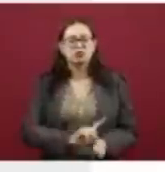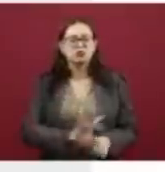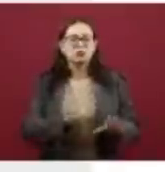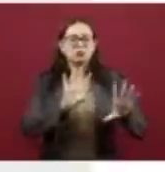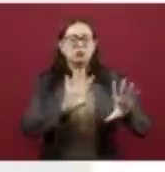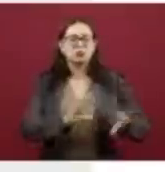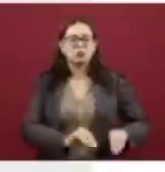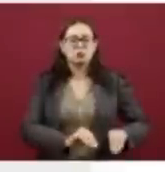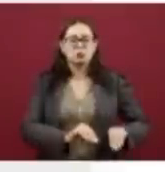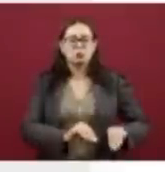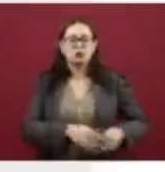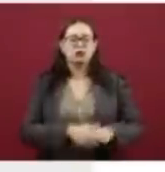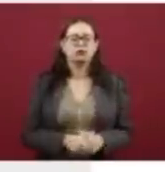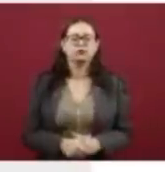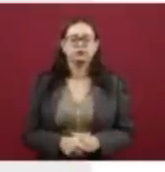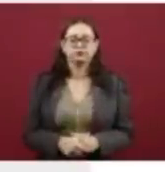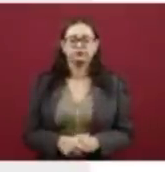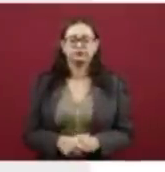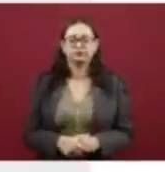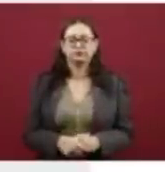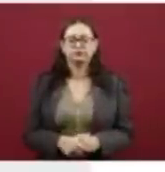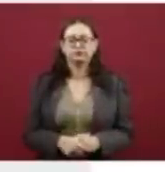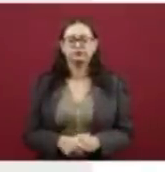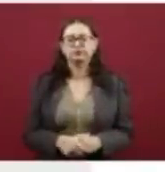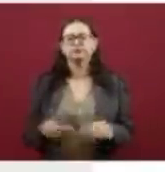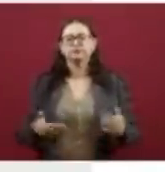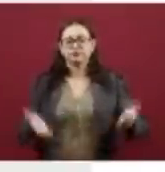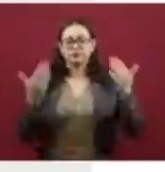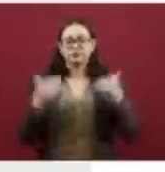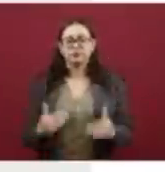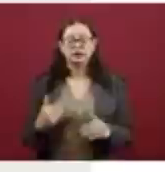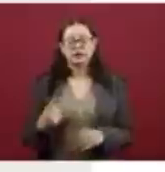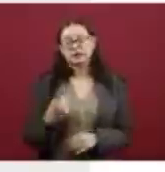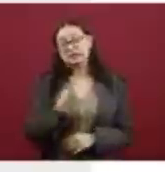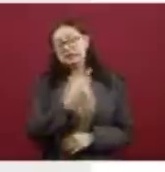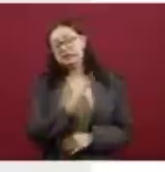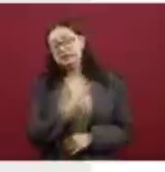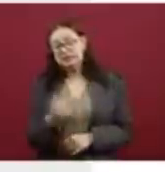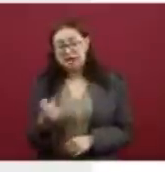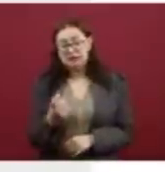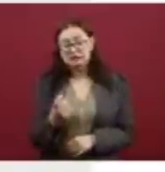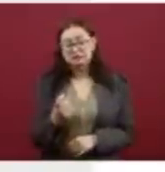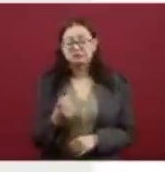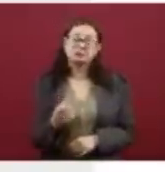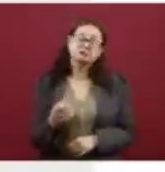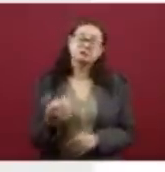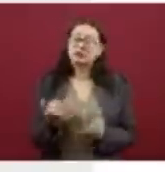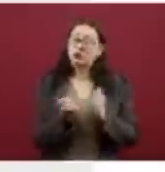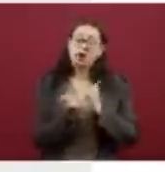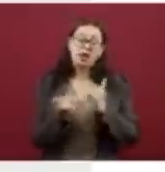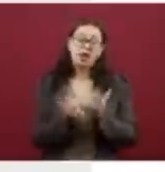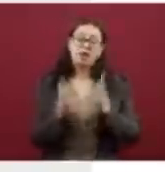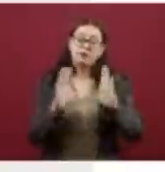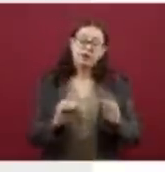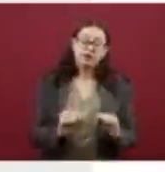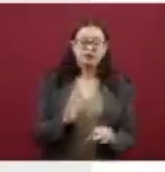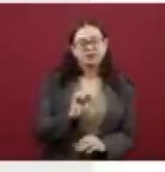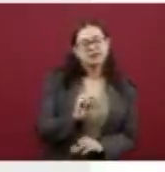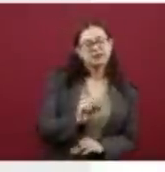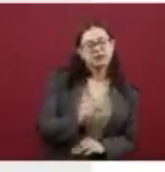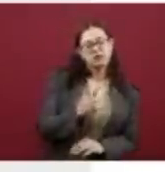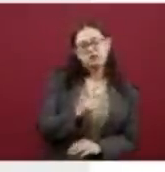botón. Los 100 más lo tienen apagado entre 61 días y 150 días del